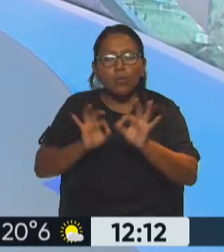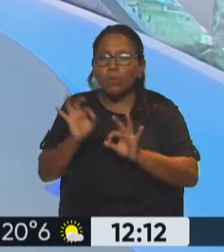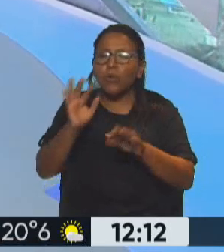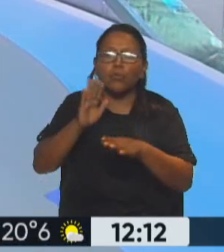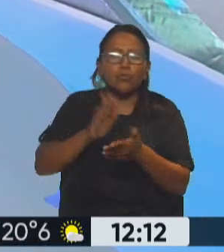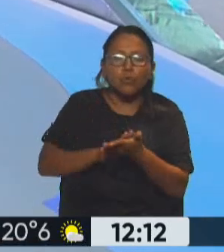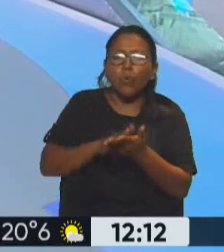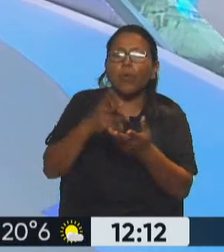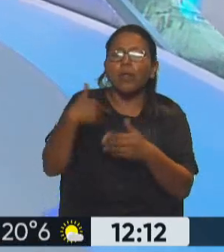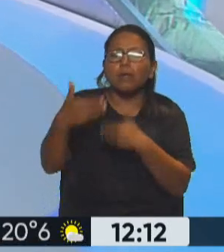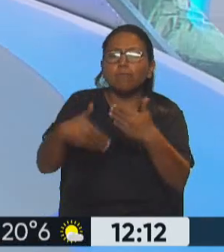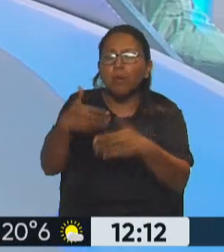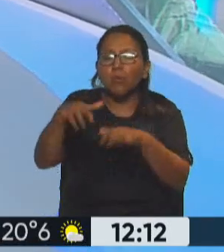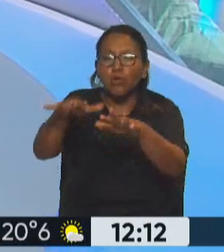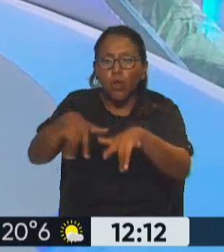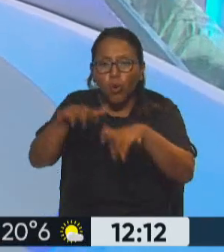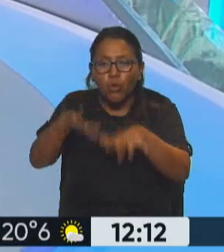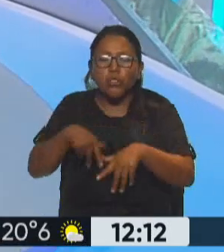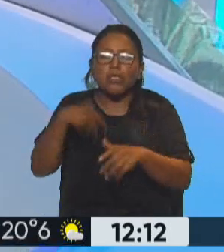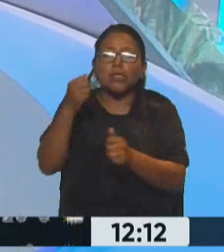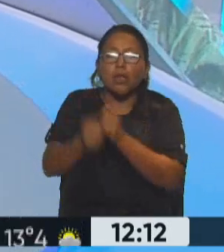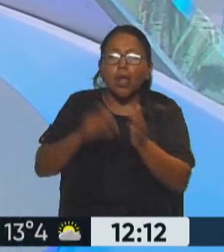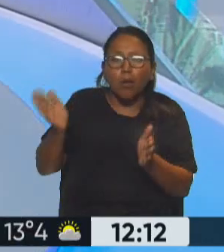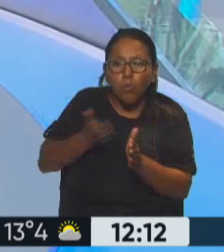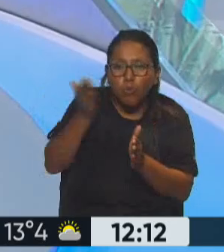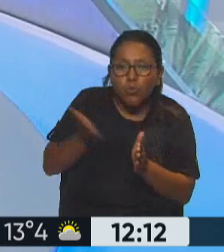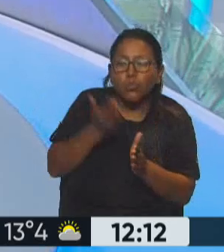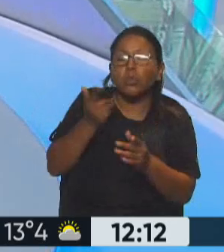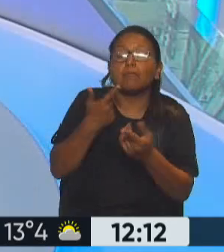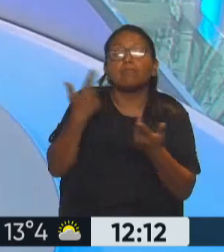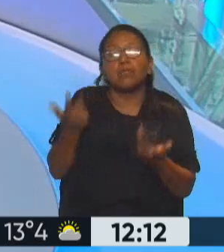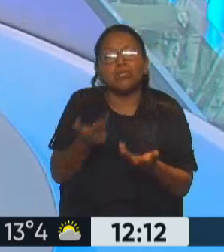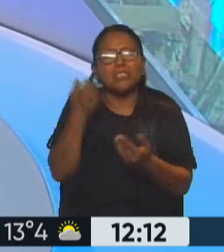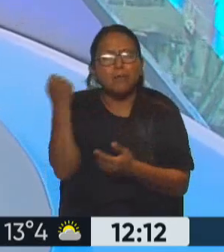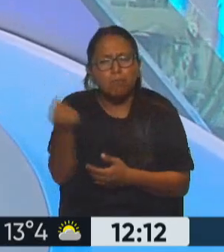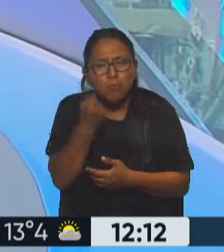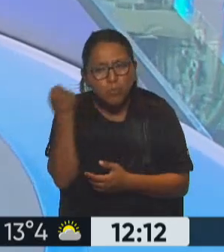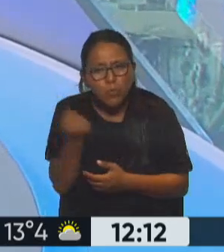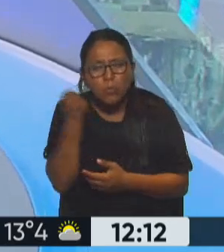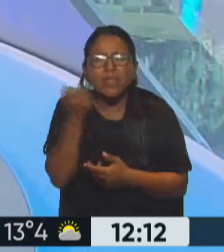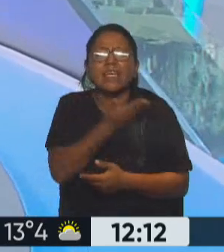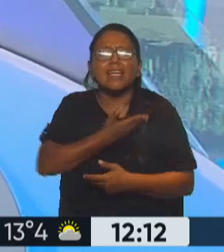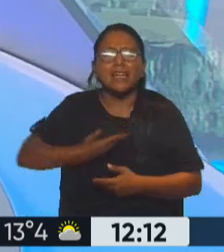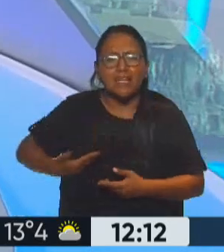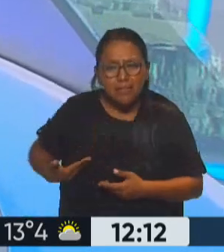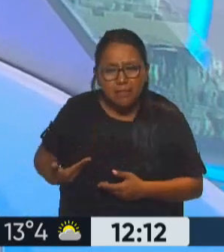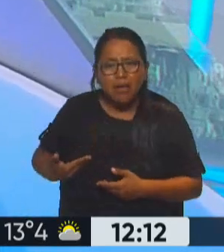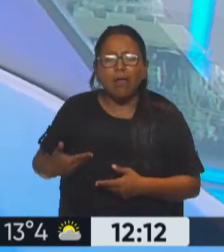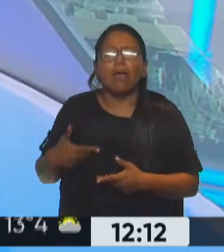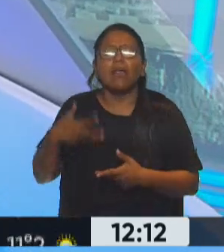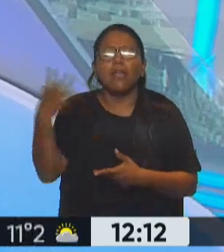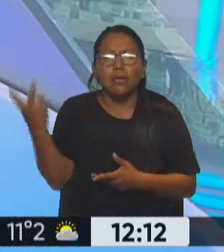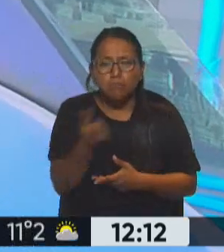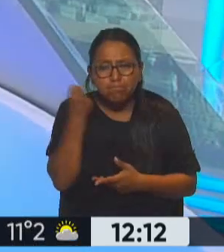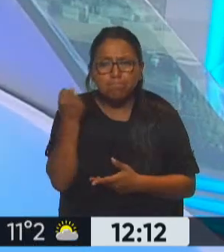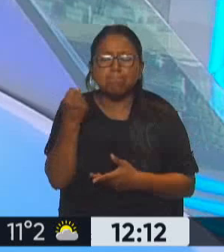el tema de la evolución de las cosechas y de la producción agropecuaria. Por eso sería muy, pero muy importante que el Estado